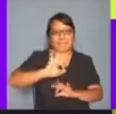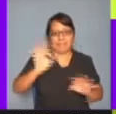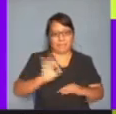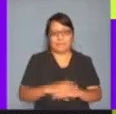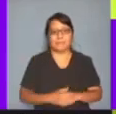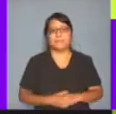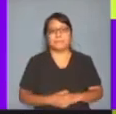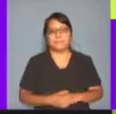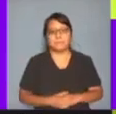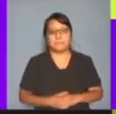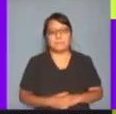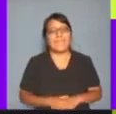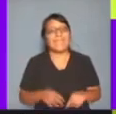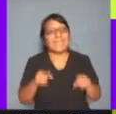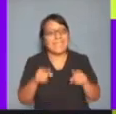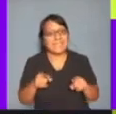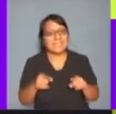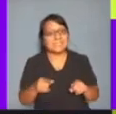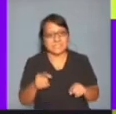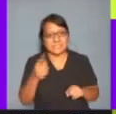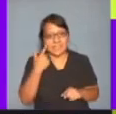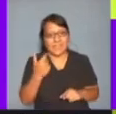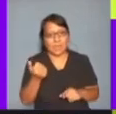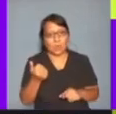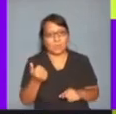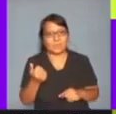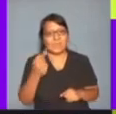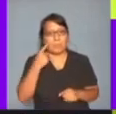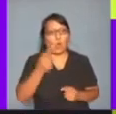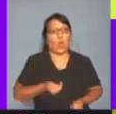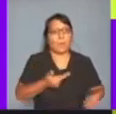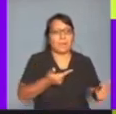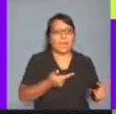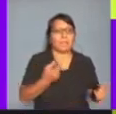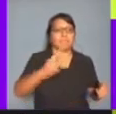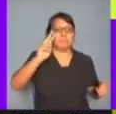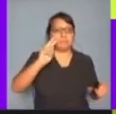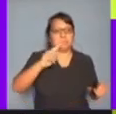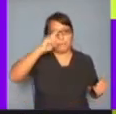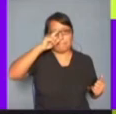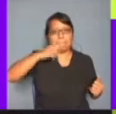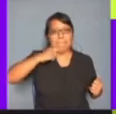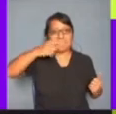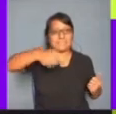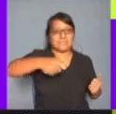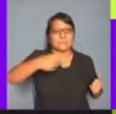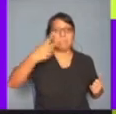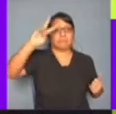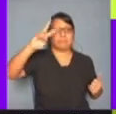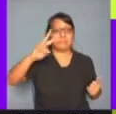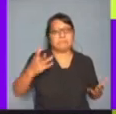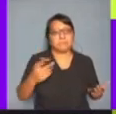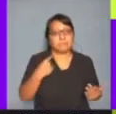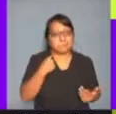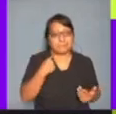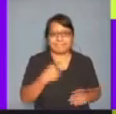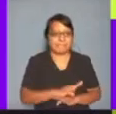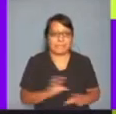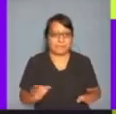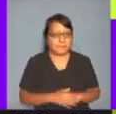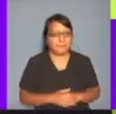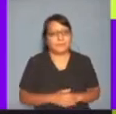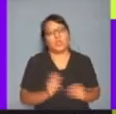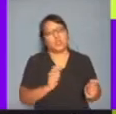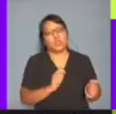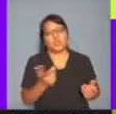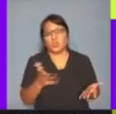cuenta que no se está pudiendo comprar con cuotas sin interés. Por supuesto. Hoy no hay ningún negocio que